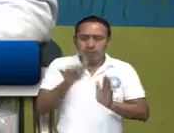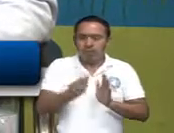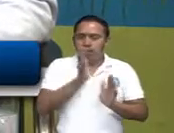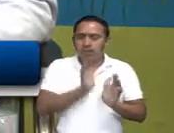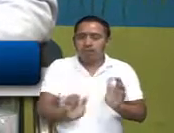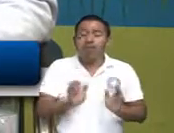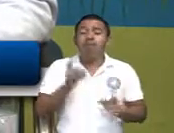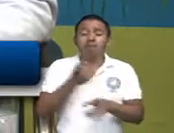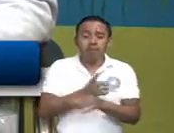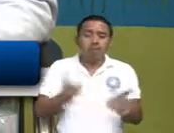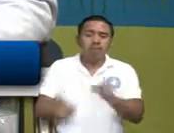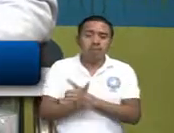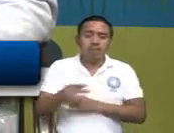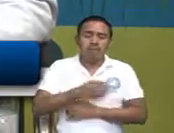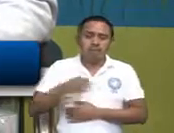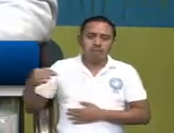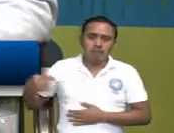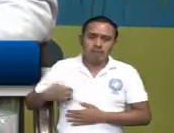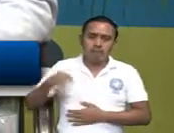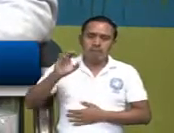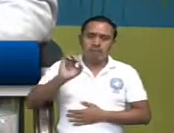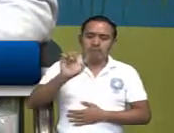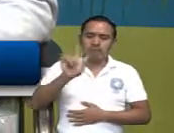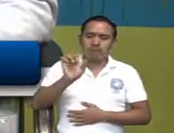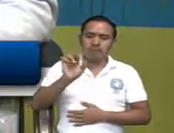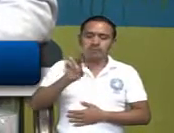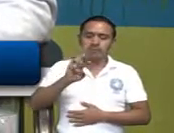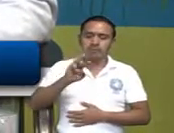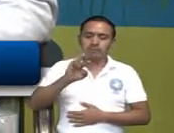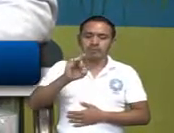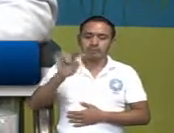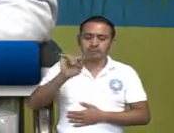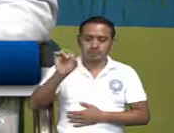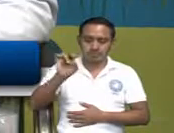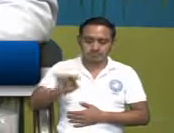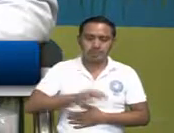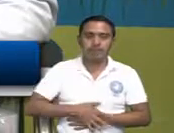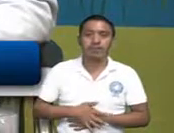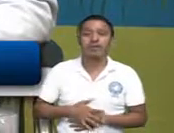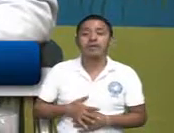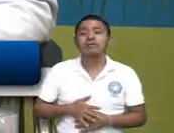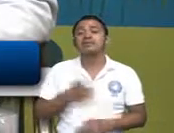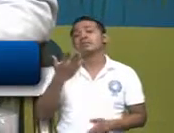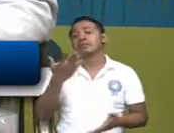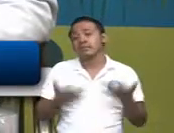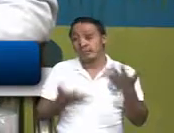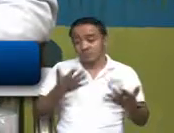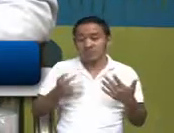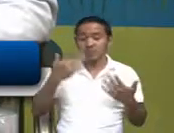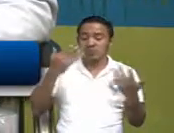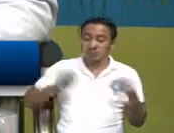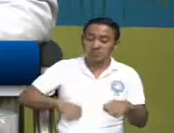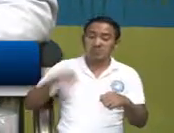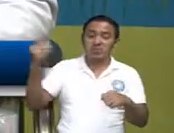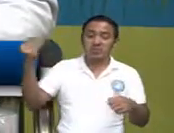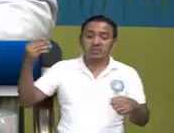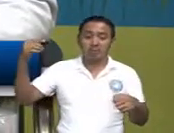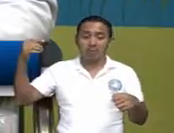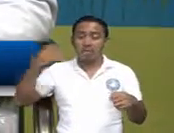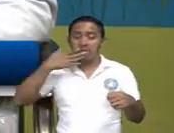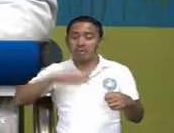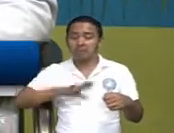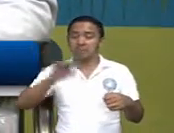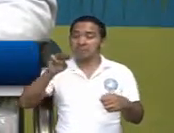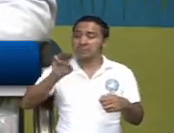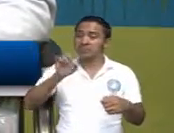que hacerle otro misiones acústicas e incluso puede salir negativa puede salir pero allí no se